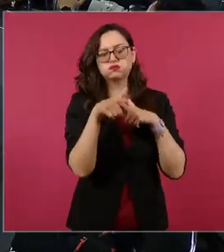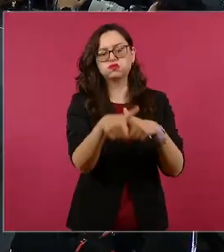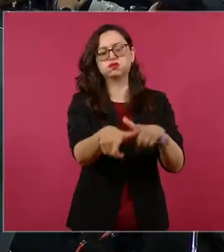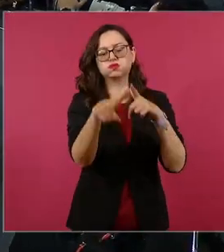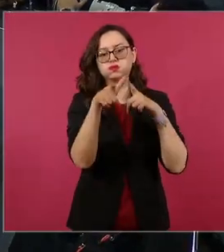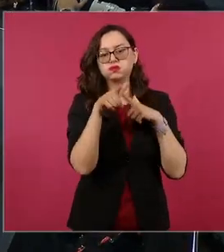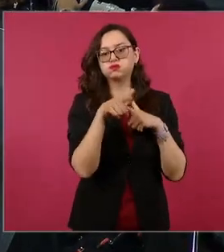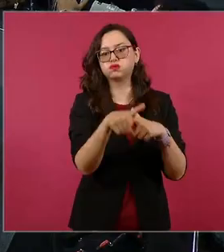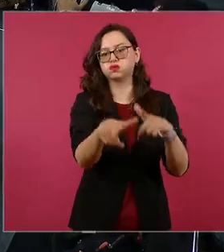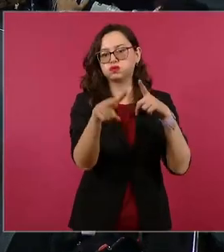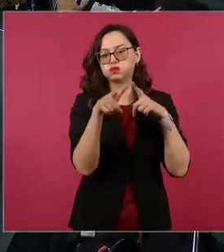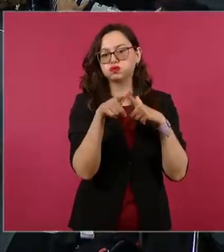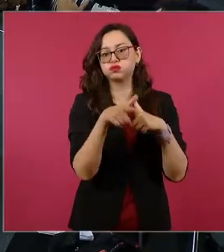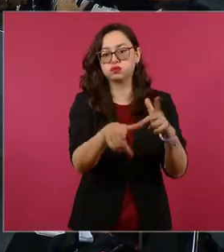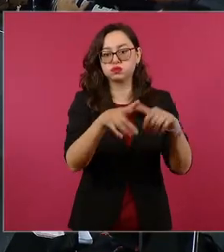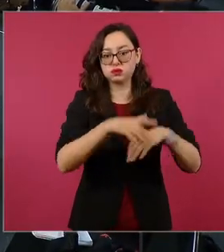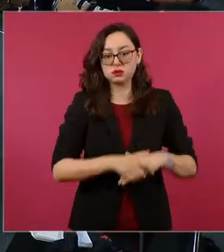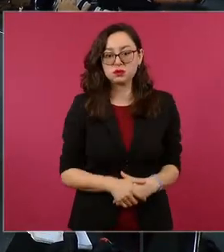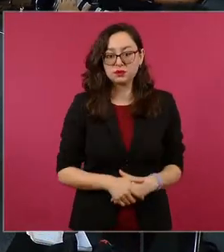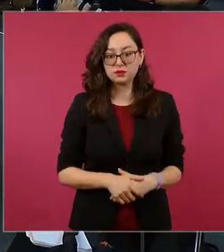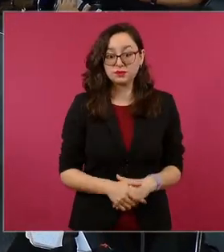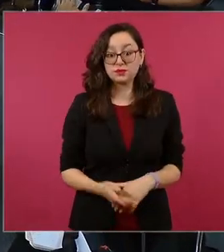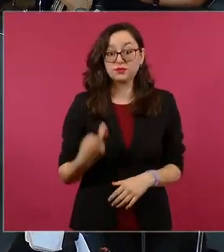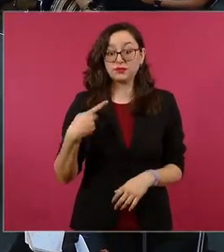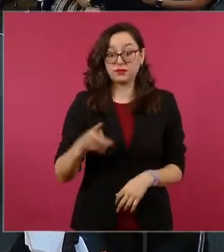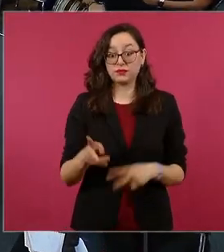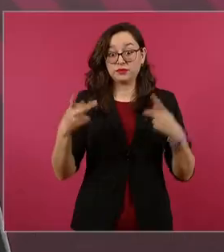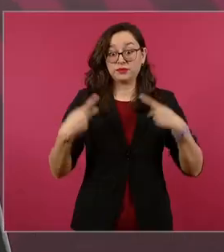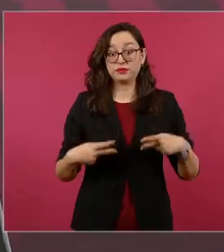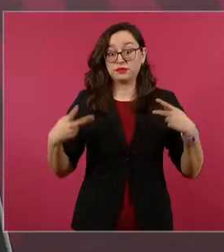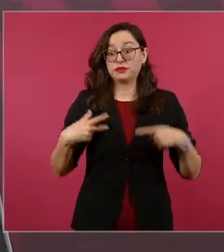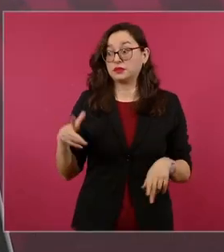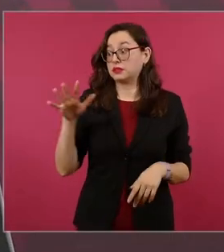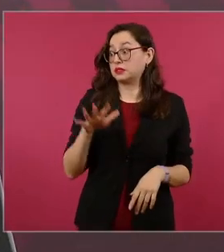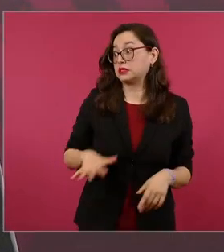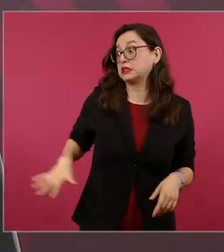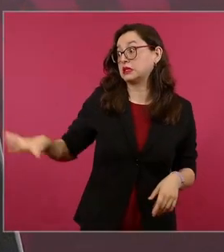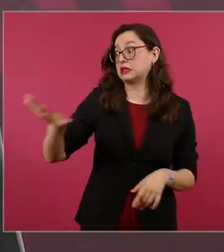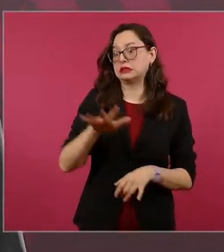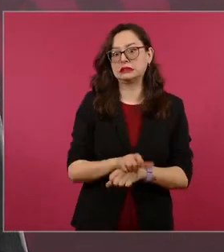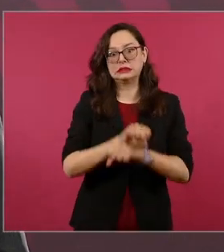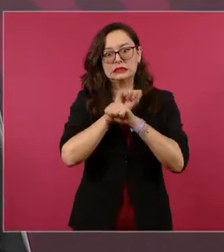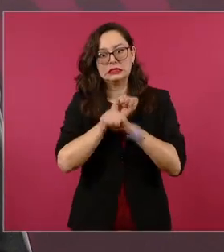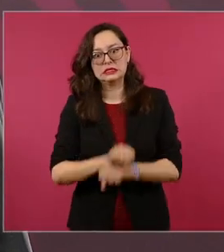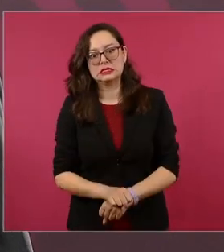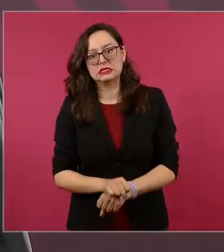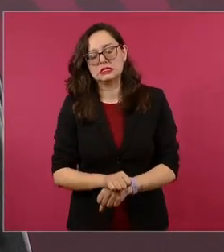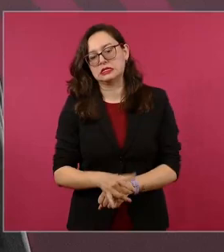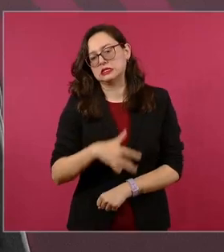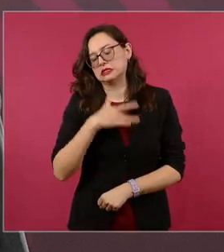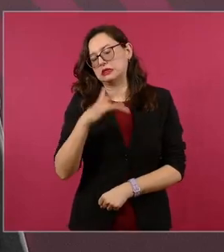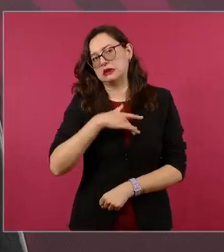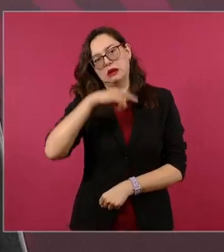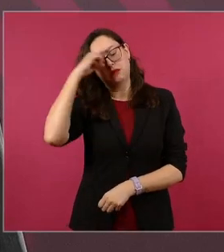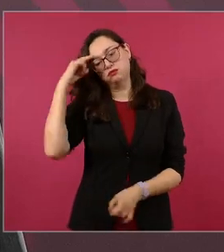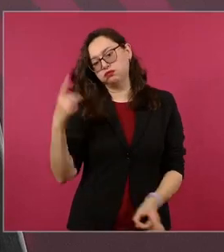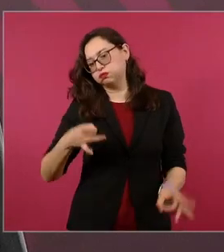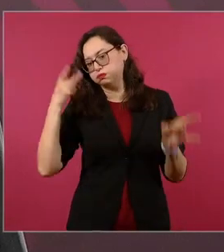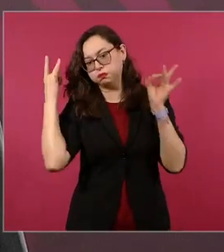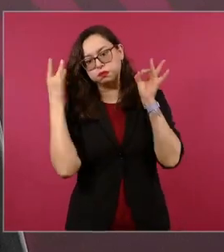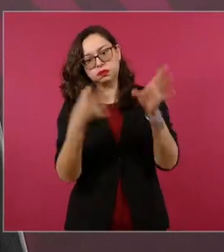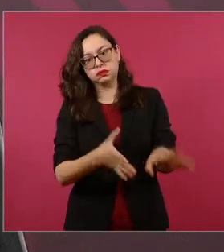el pueblo esclavizado, sometido, sí le tomó la palabra